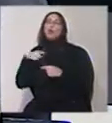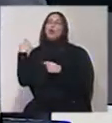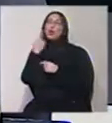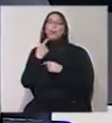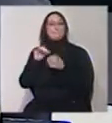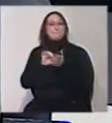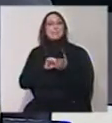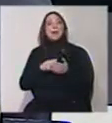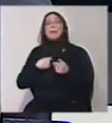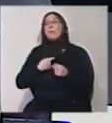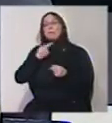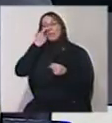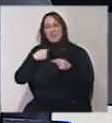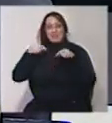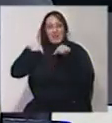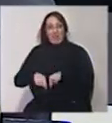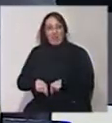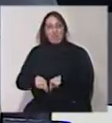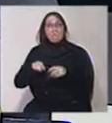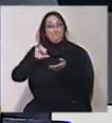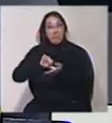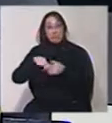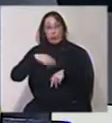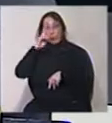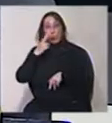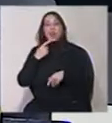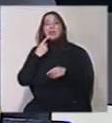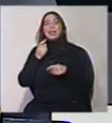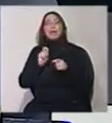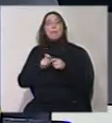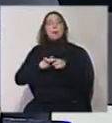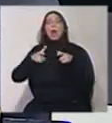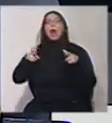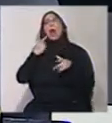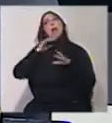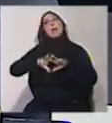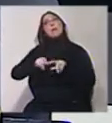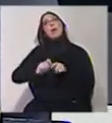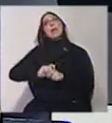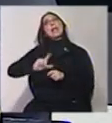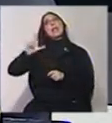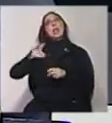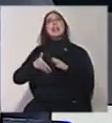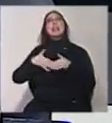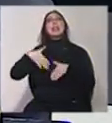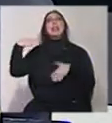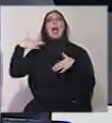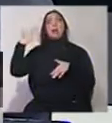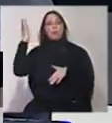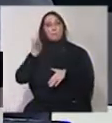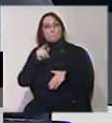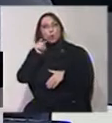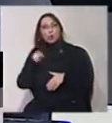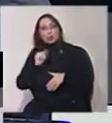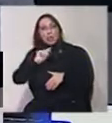que me importa es este, de magnificar y decir, porque las rapiñas han crecido tanto por ciento, y